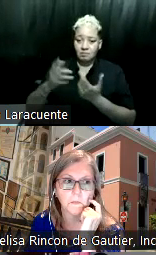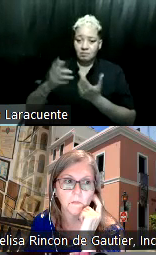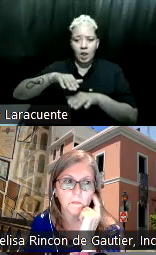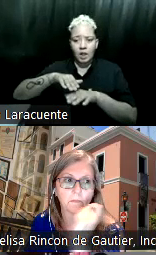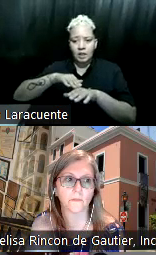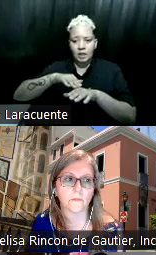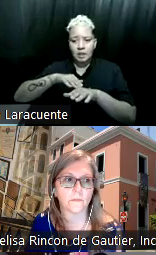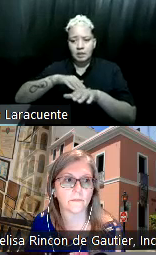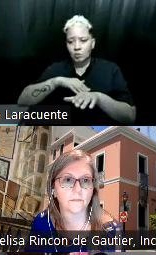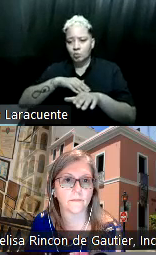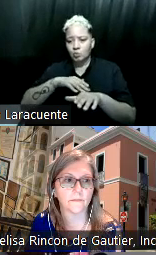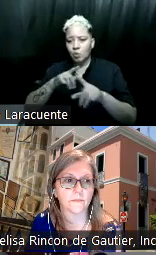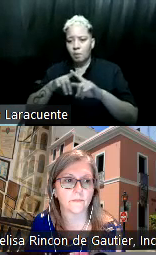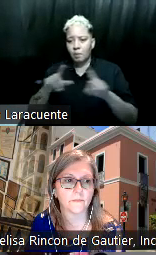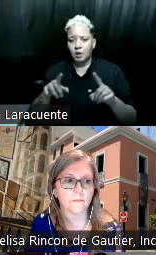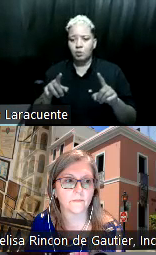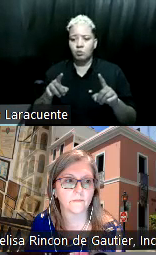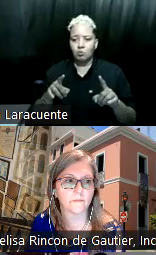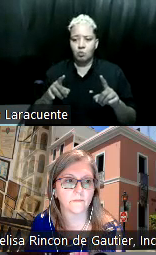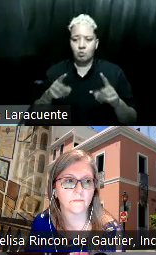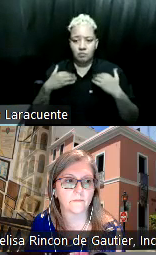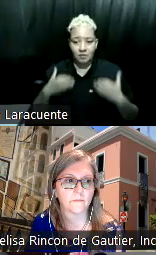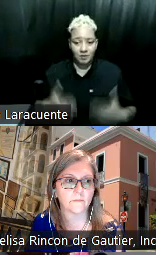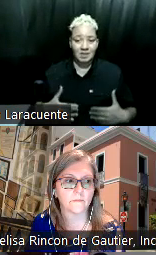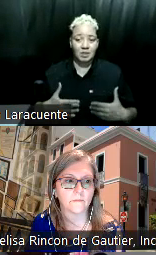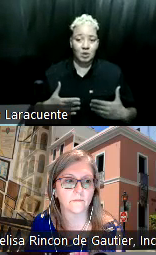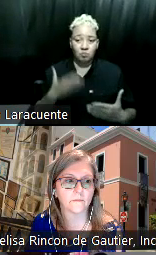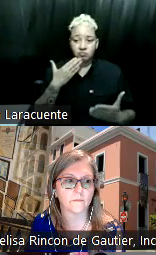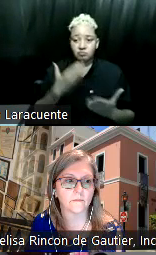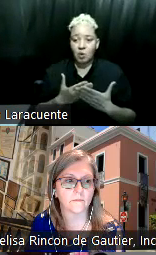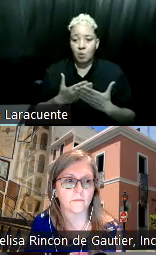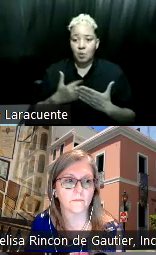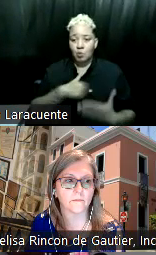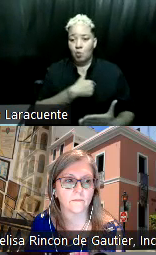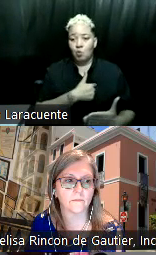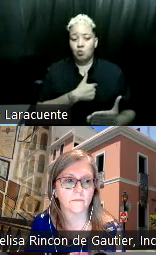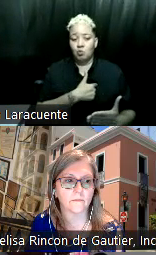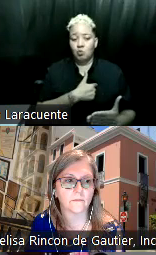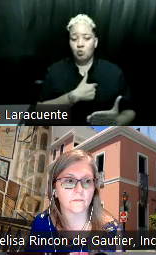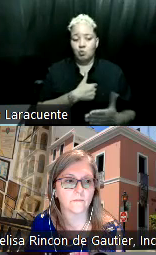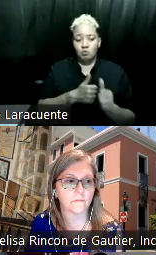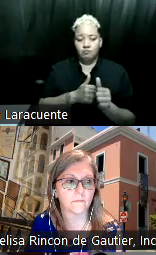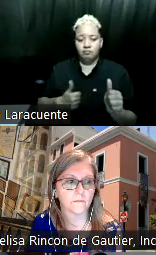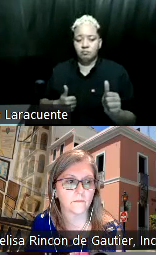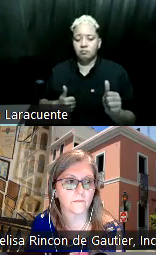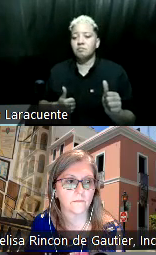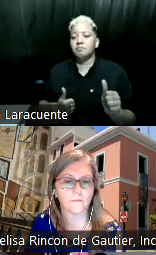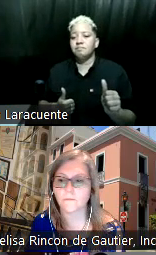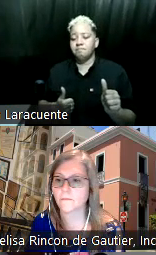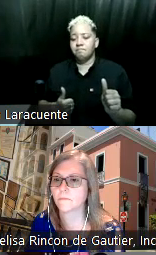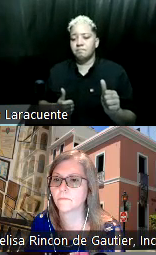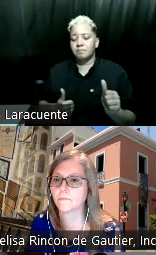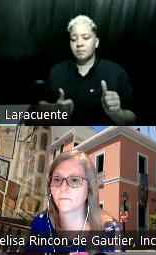lentos, pero sumamente físicos, pues estábamos en desventaja debido